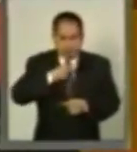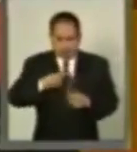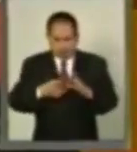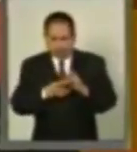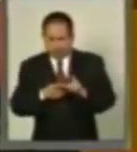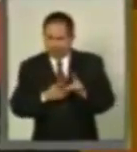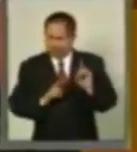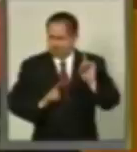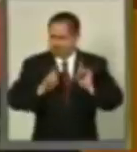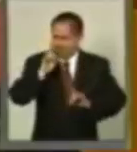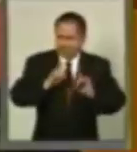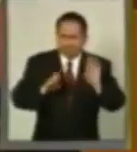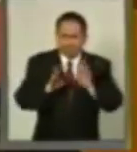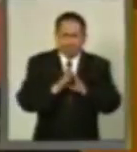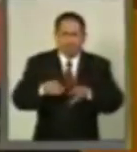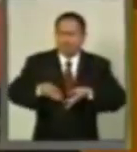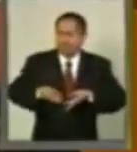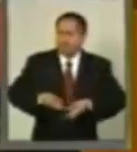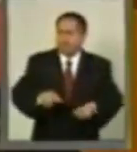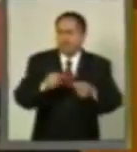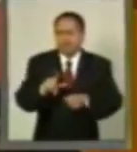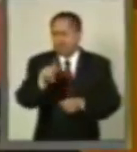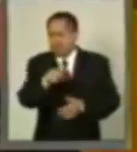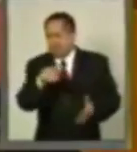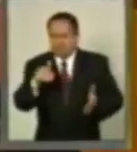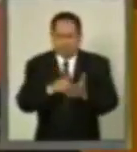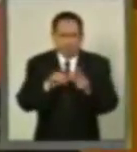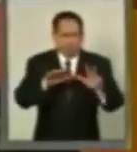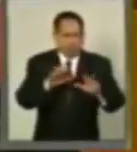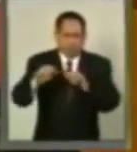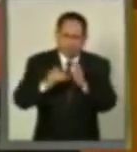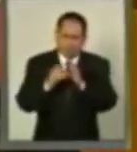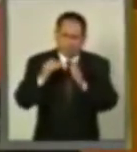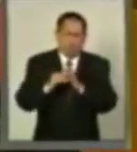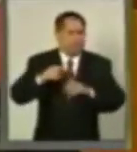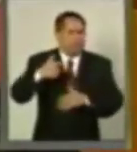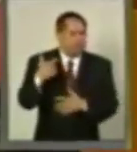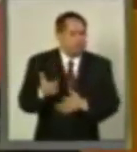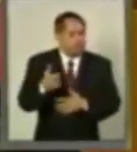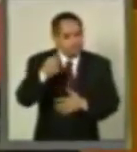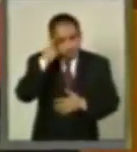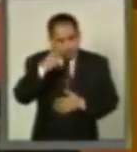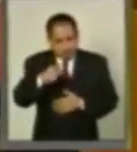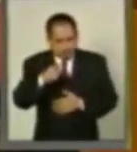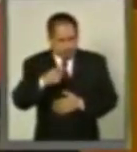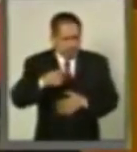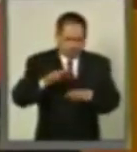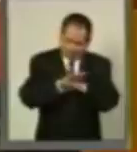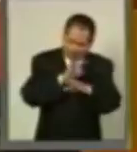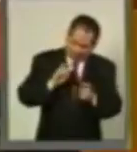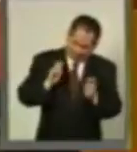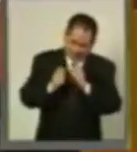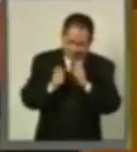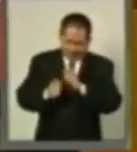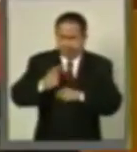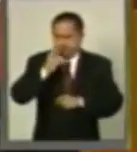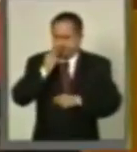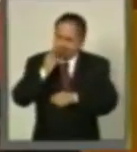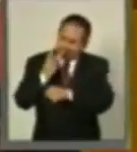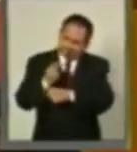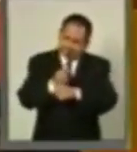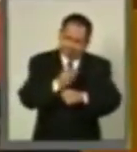dar, de haber gastado 70.800 millones de pesos en la dignificación de las